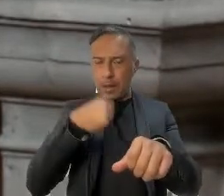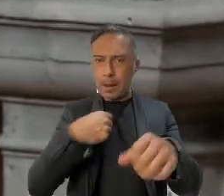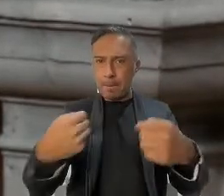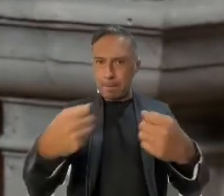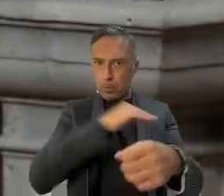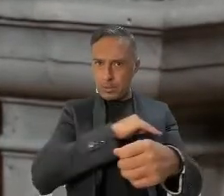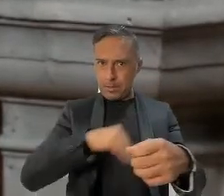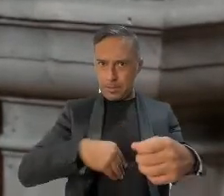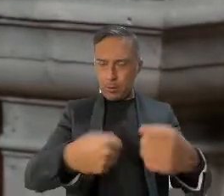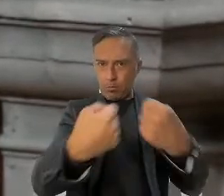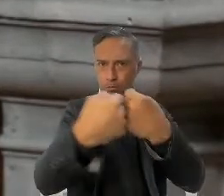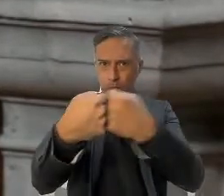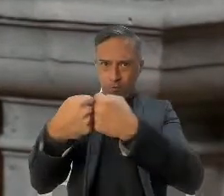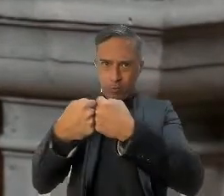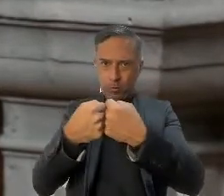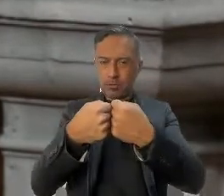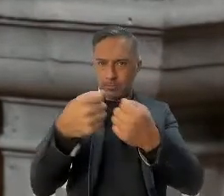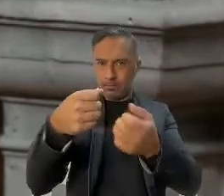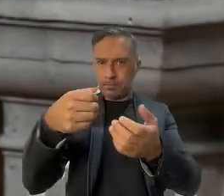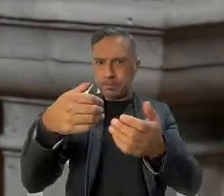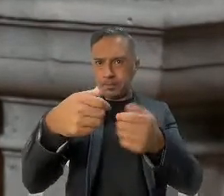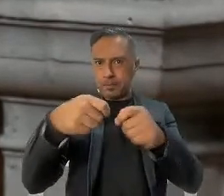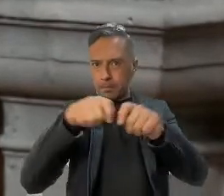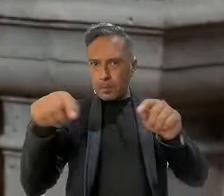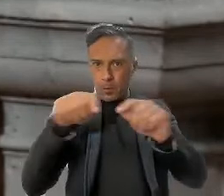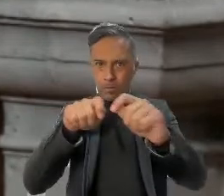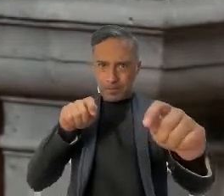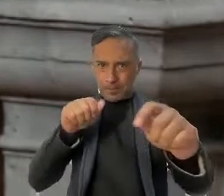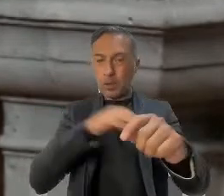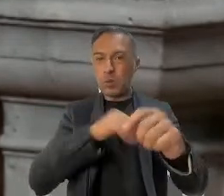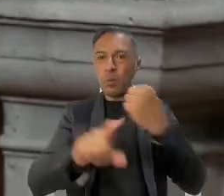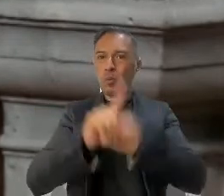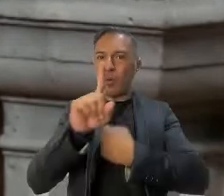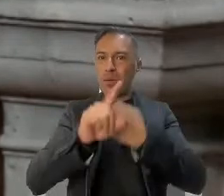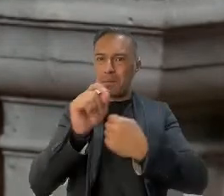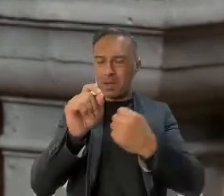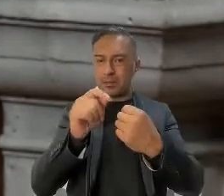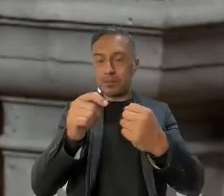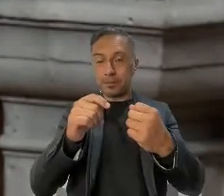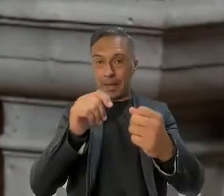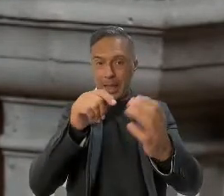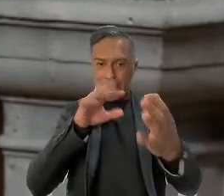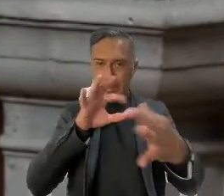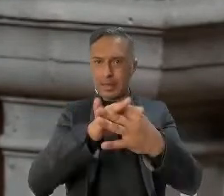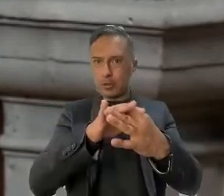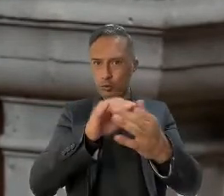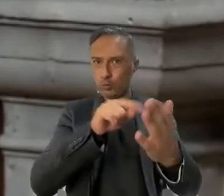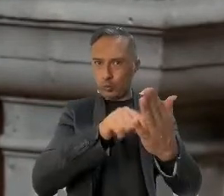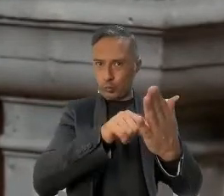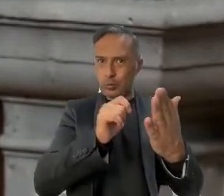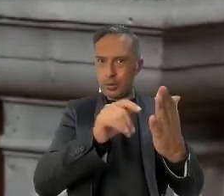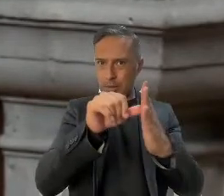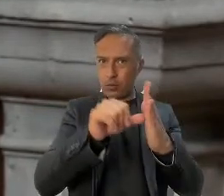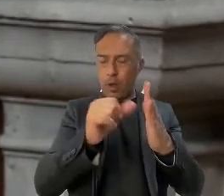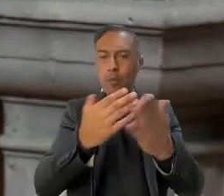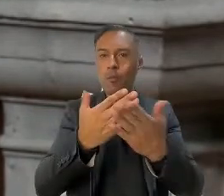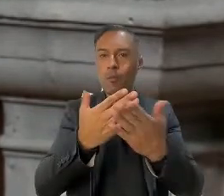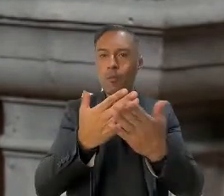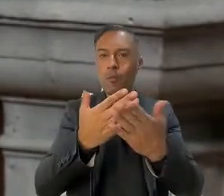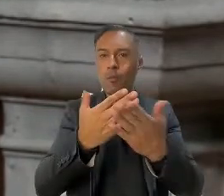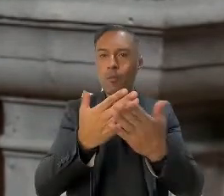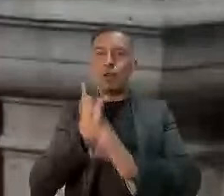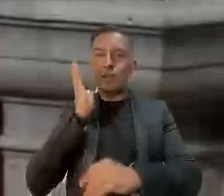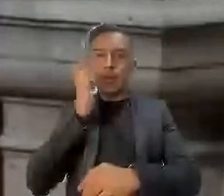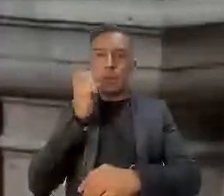la resolución de las diferencias que se produzcan en esta materia. Con sustento en los numerales de referencia, demandamos la intervención de la legislatura del Estado de